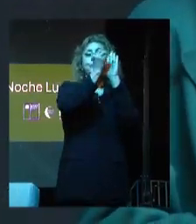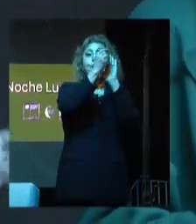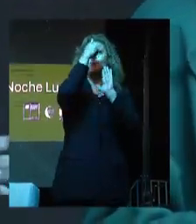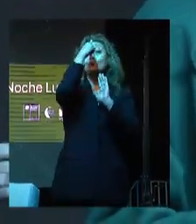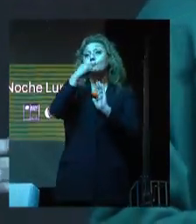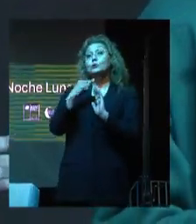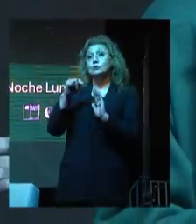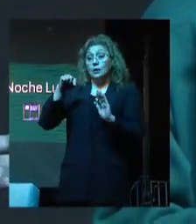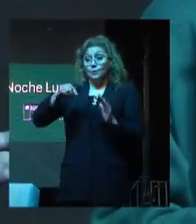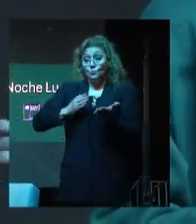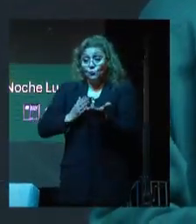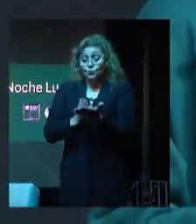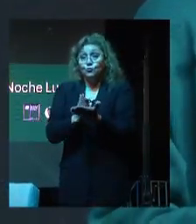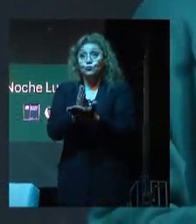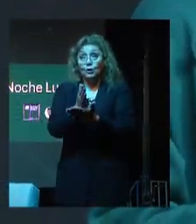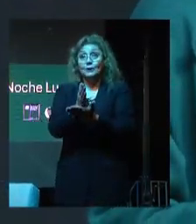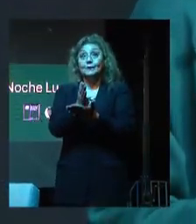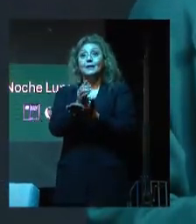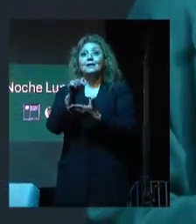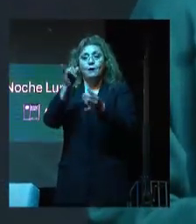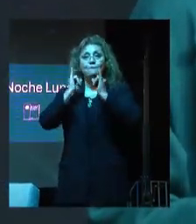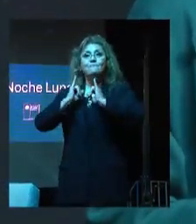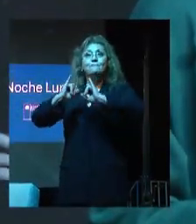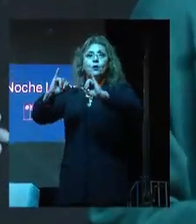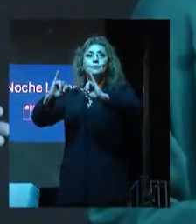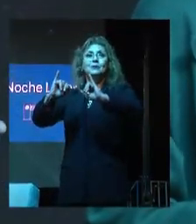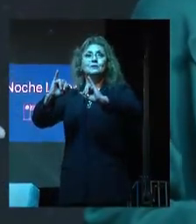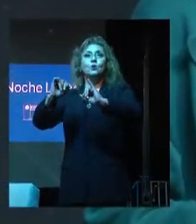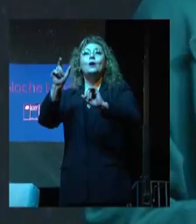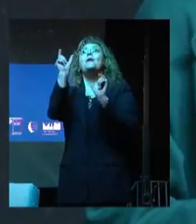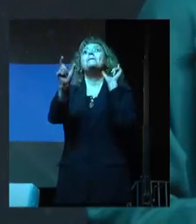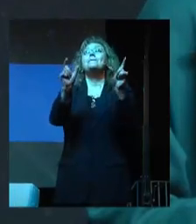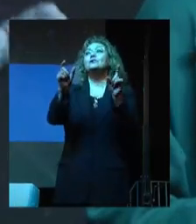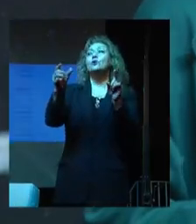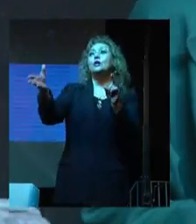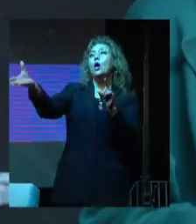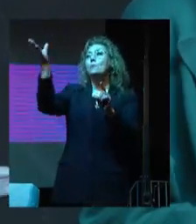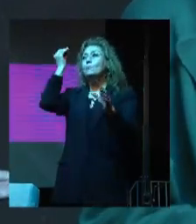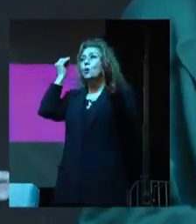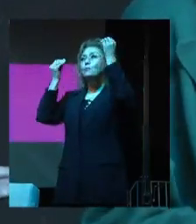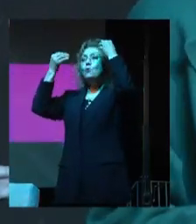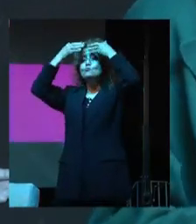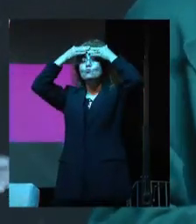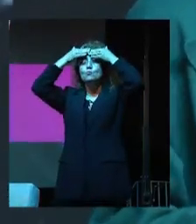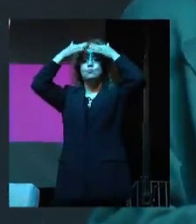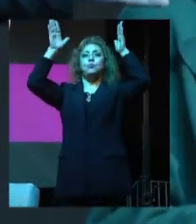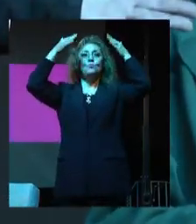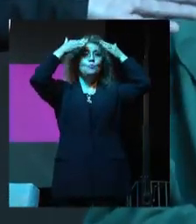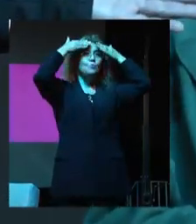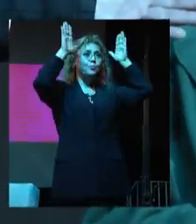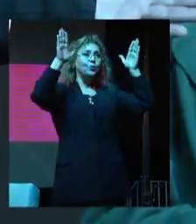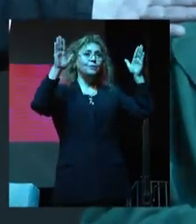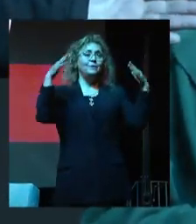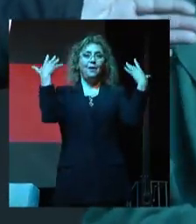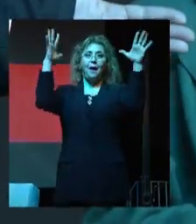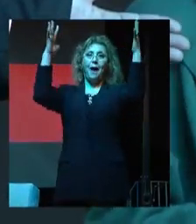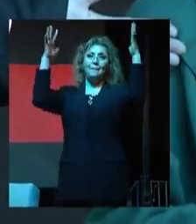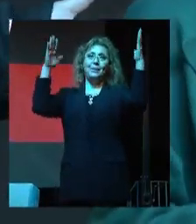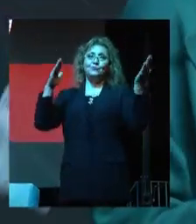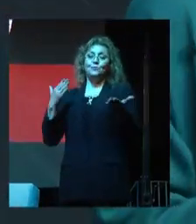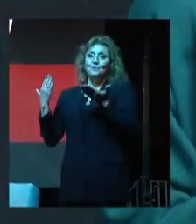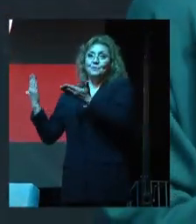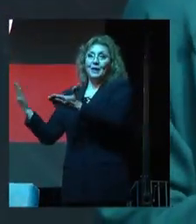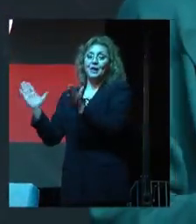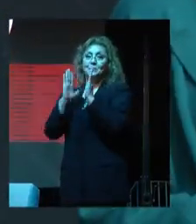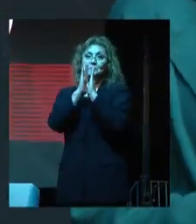y que a partir de esto, en el fondo, esta información le pueda llegar a más gente y ayuda a abrir más cabezas también. Así que les pido un aplauso para ellos, por